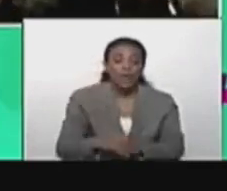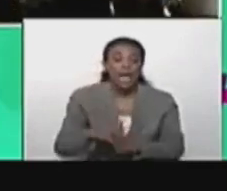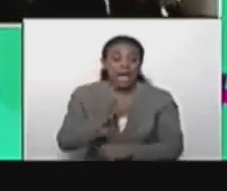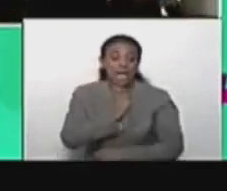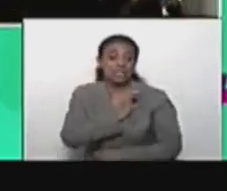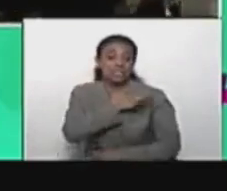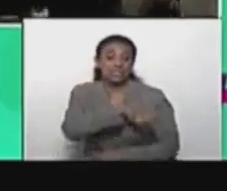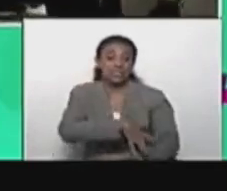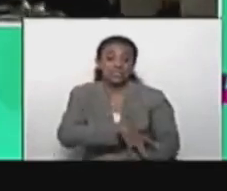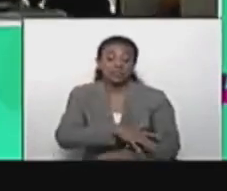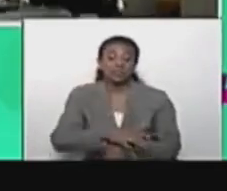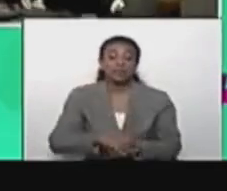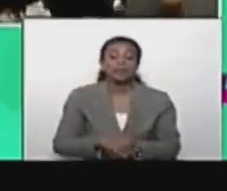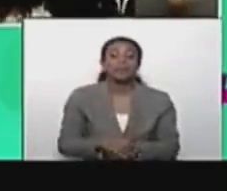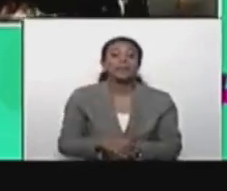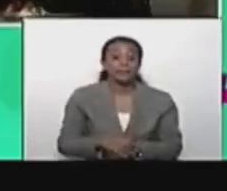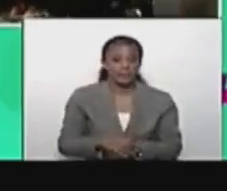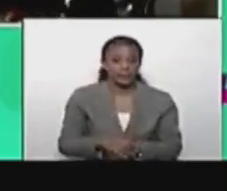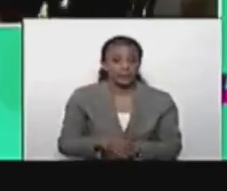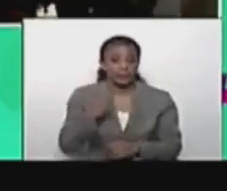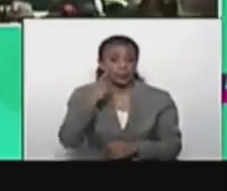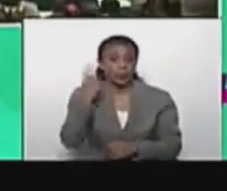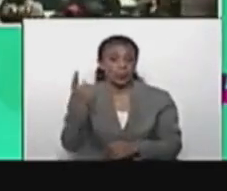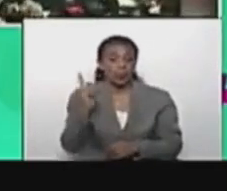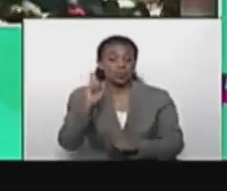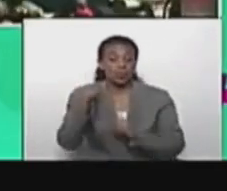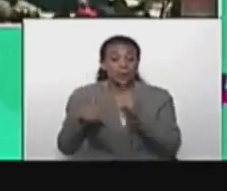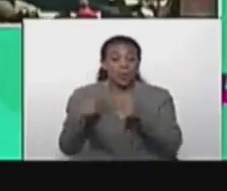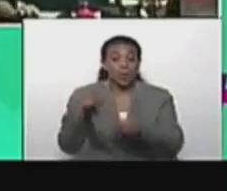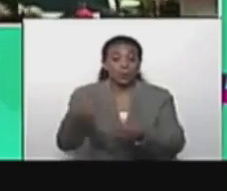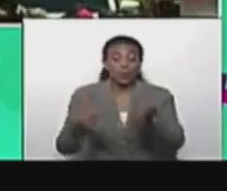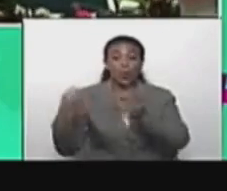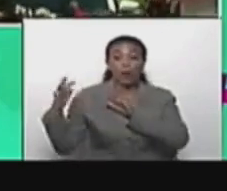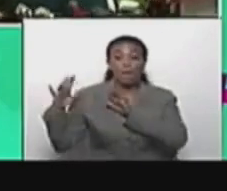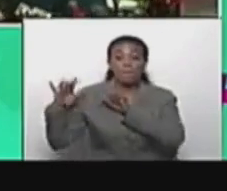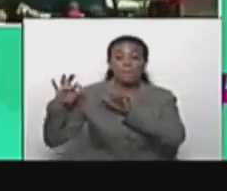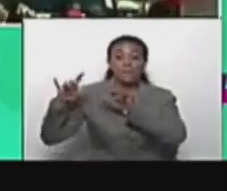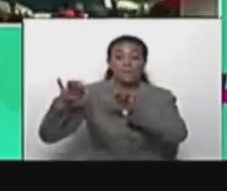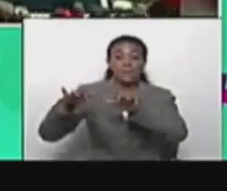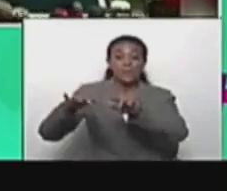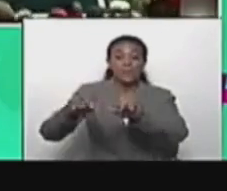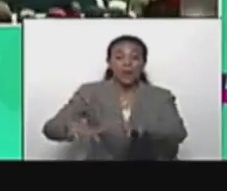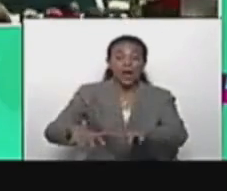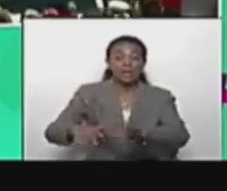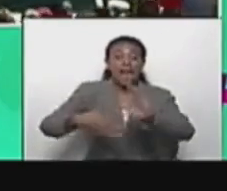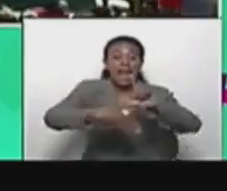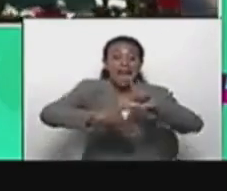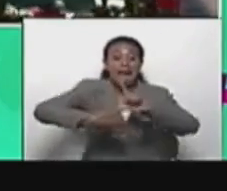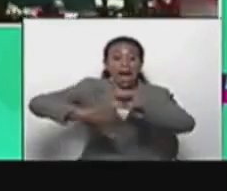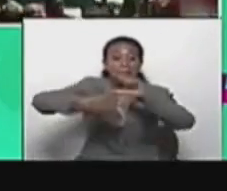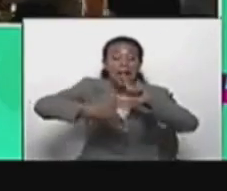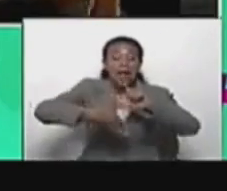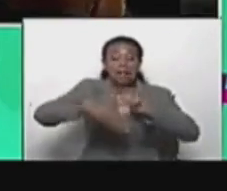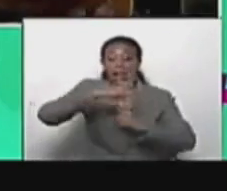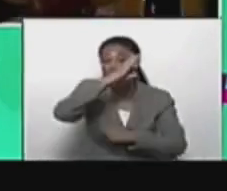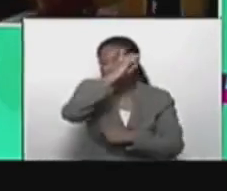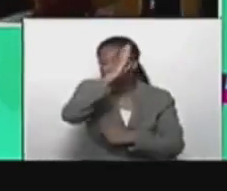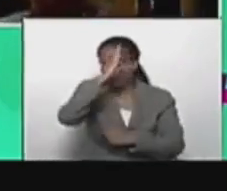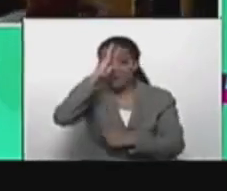Chile. Y quedé loco porque vi una transmisión de una marcha de pueblos latinoamericanos en Madrid, España,